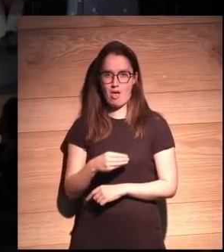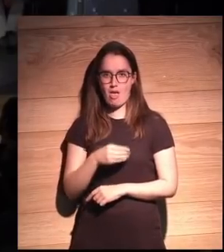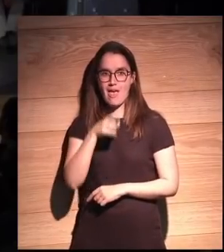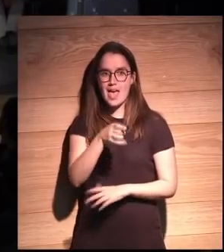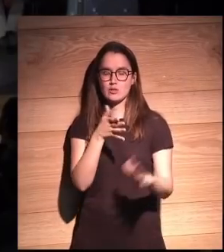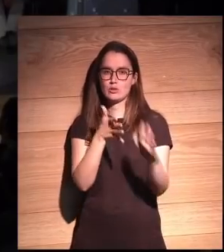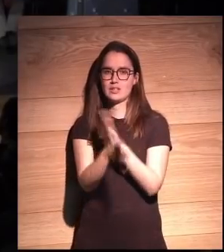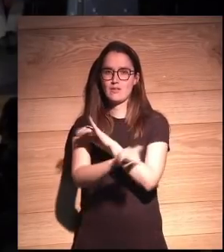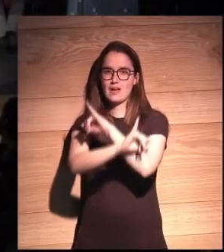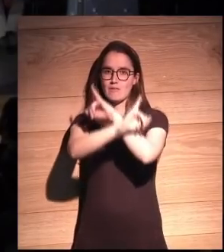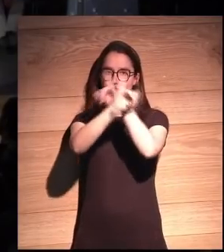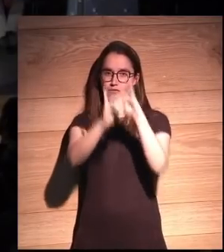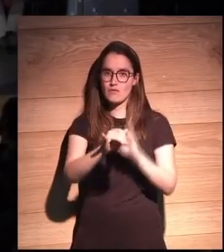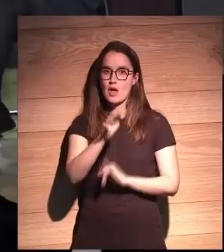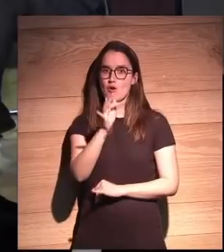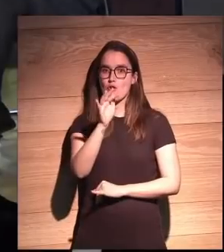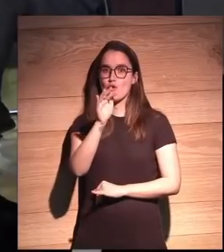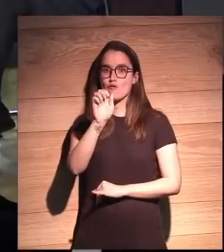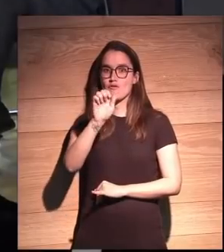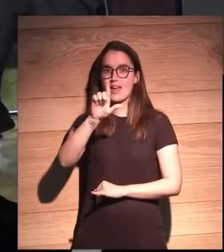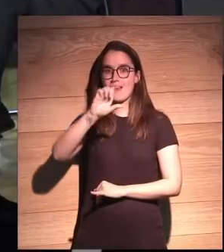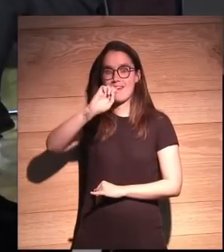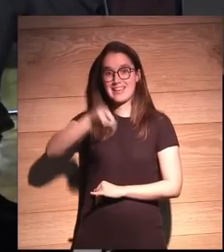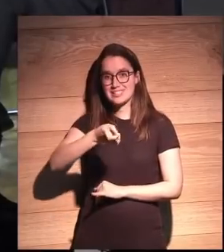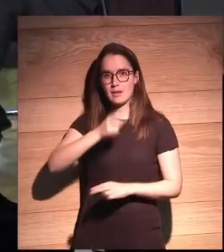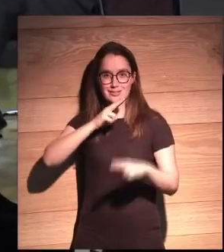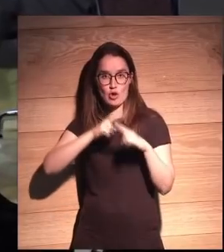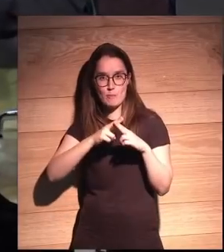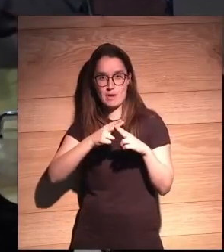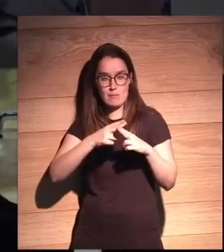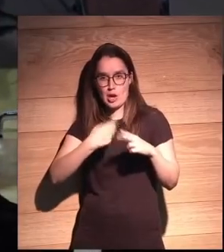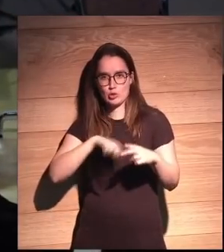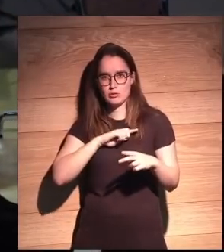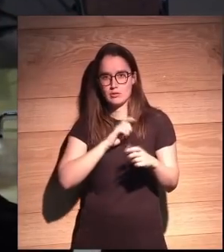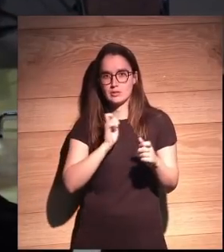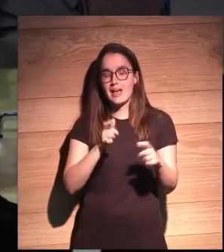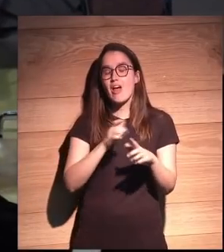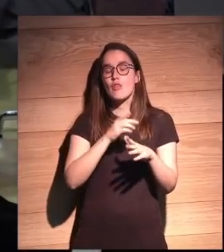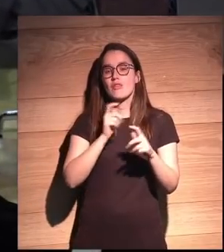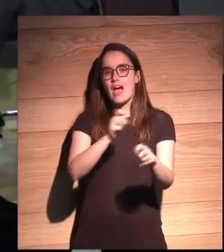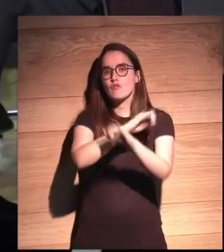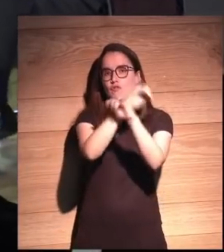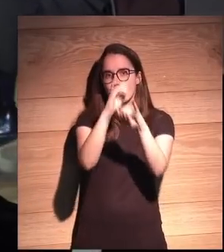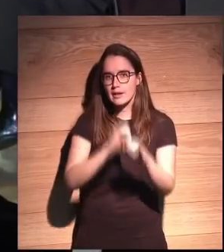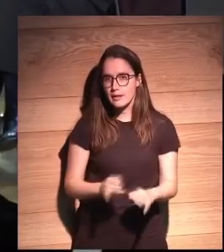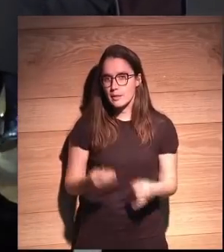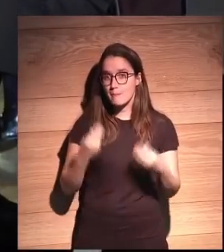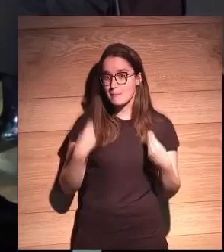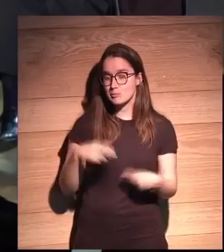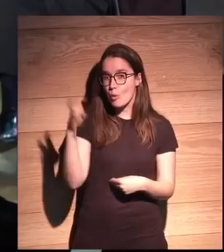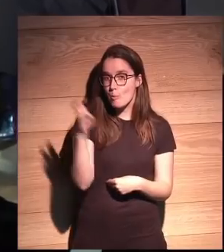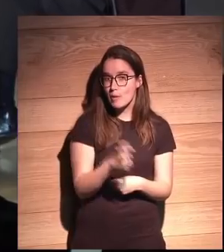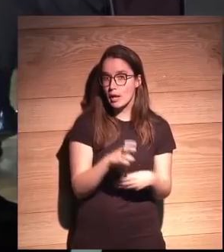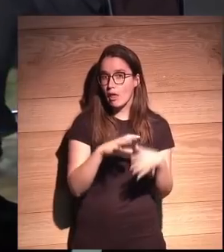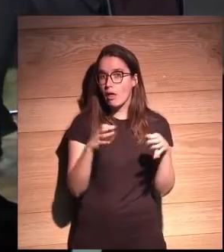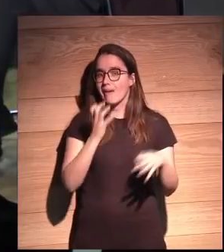mama. Eso significa Félix. Félix, que es nombre propio para nosotros, que da feliz, es la misma raíz que